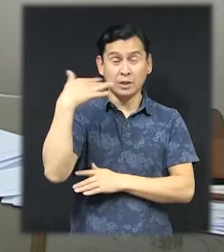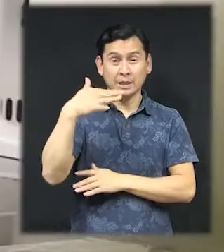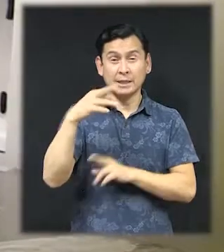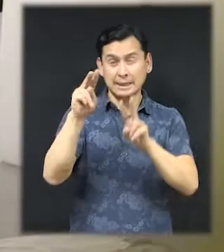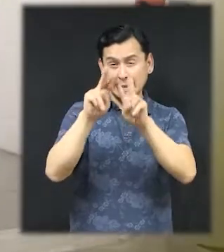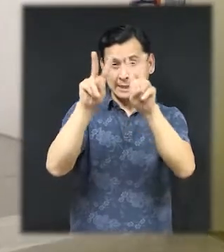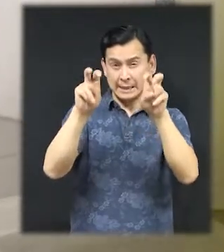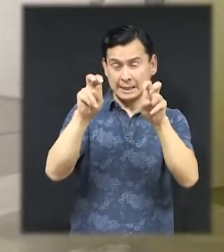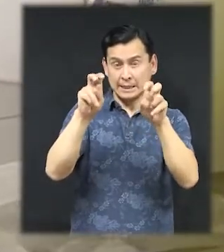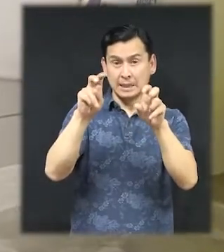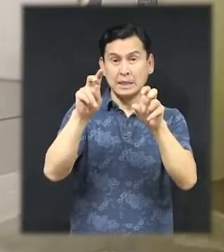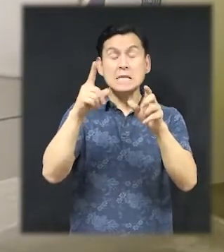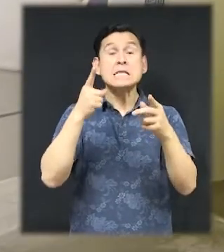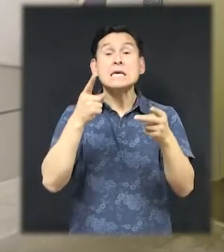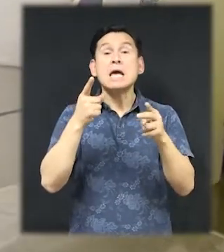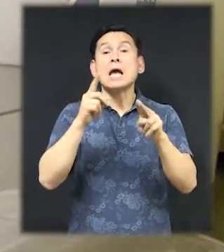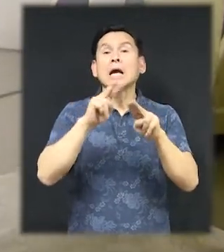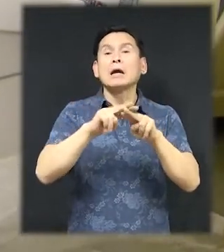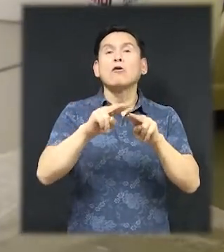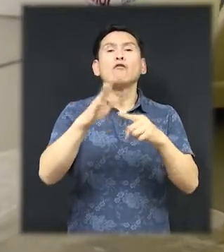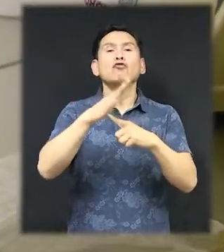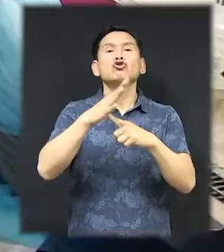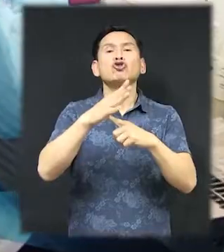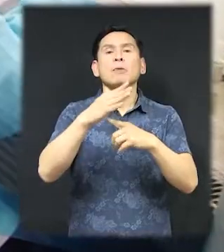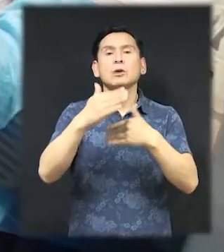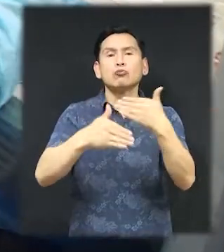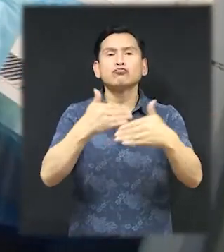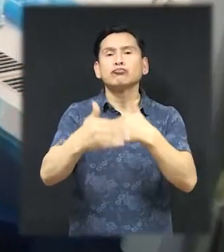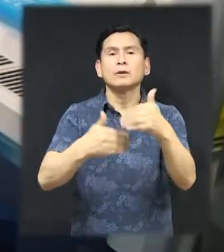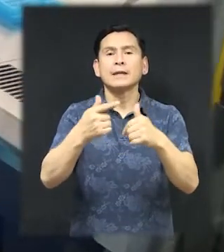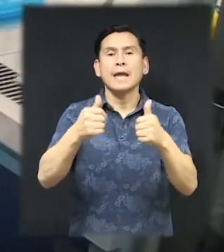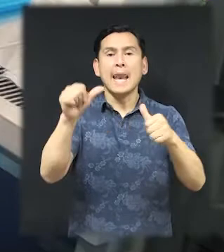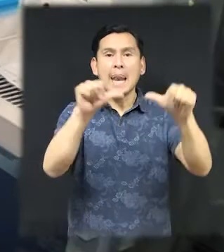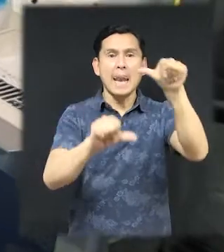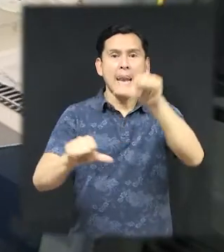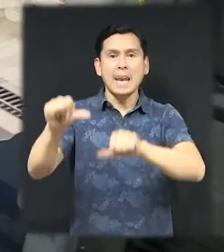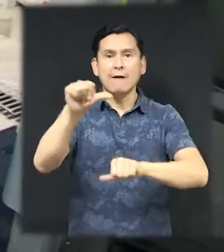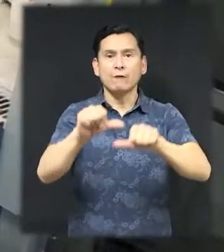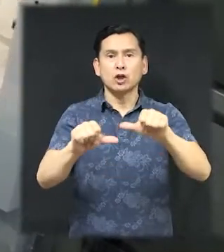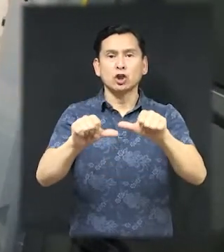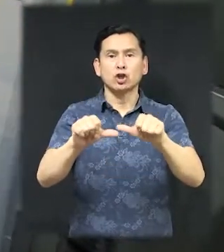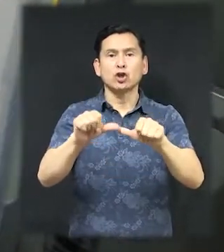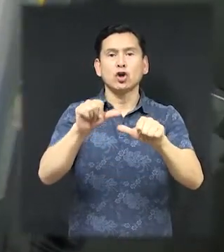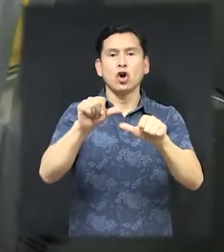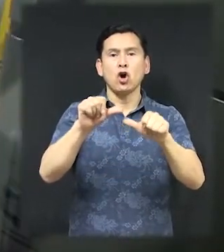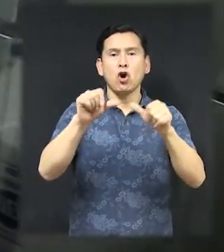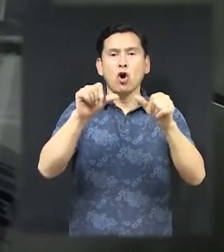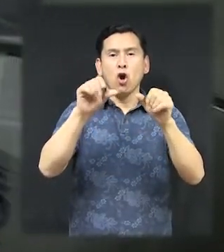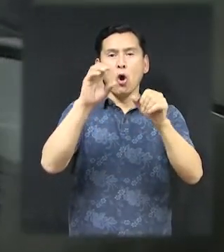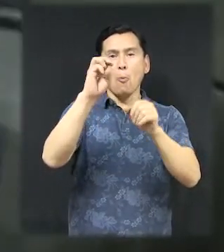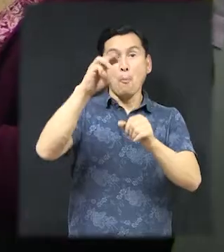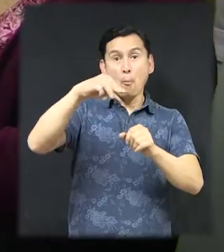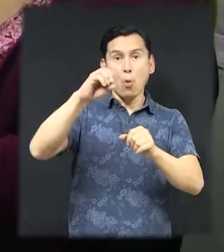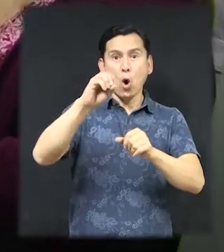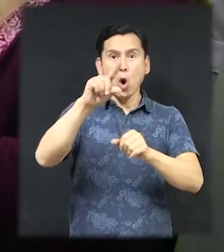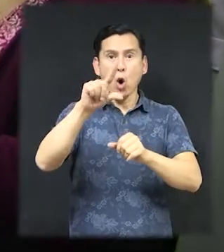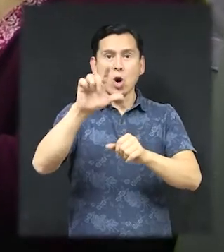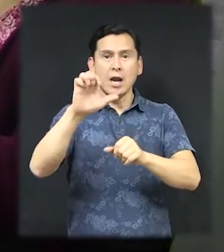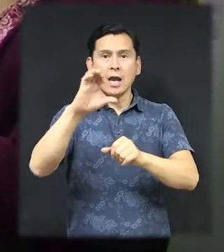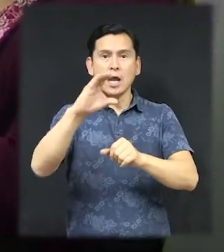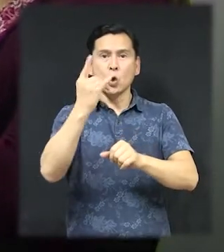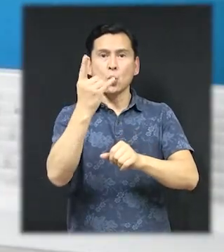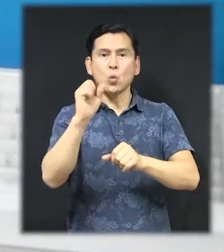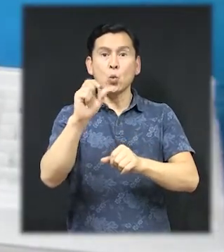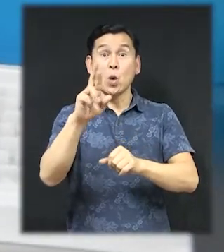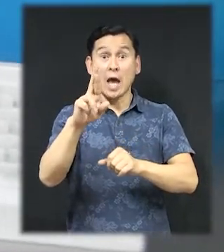relevante fue la instalación y puesta en funcionamiento del laboratorio de biología molecular, que es